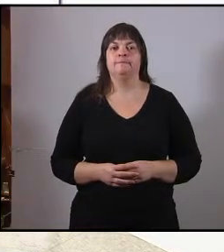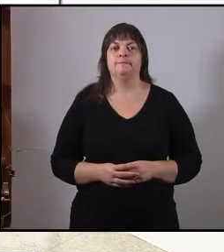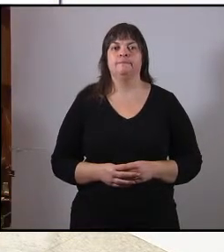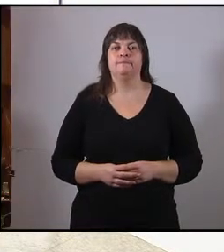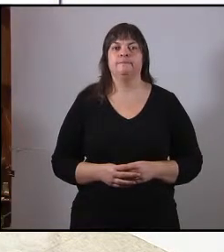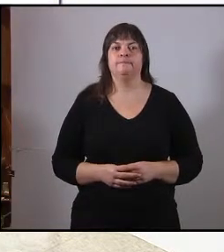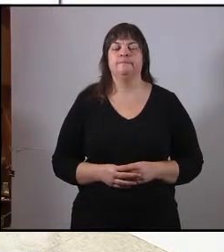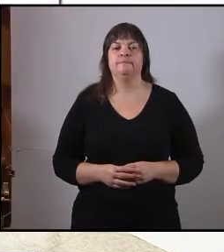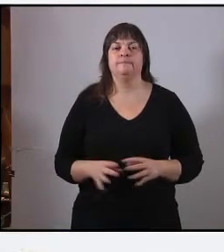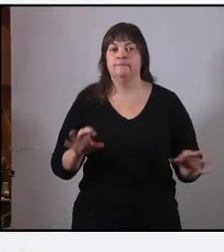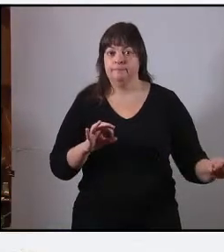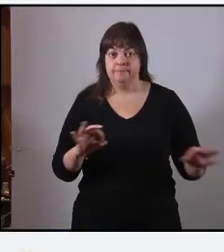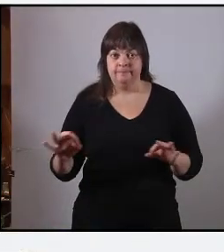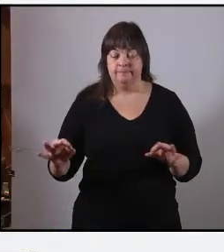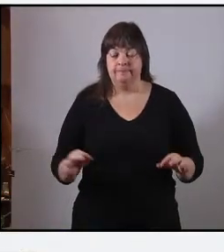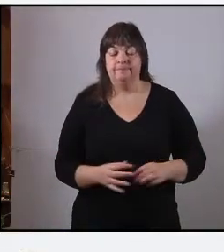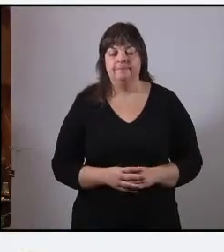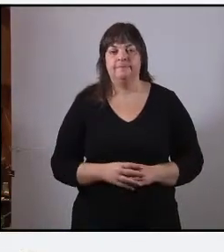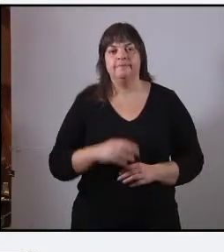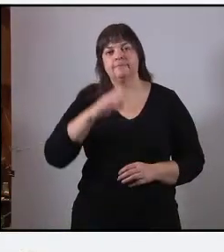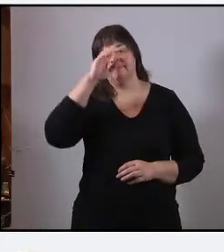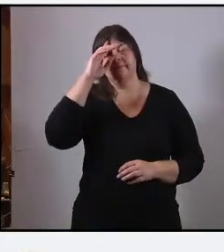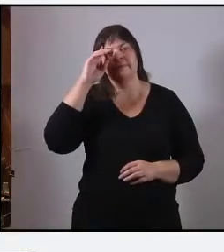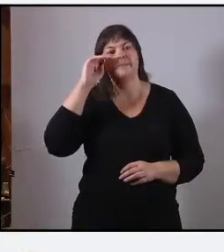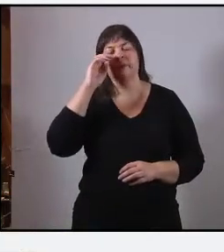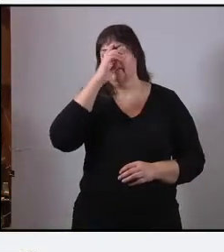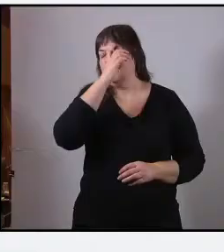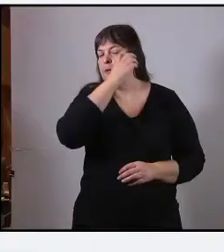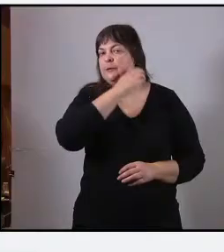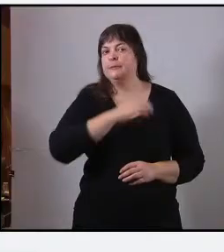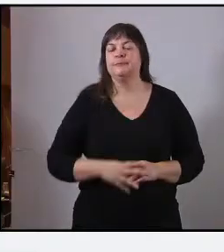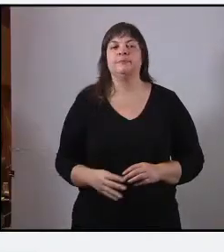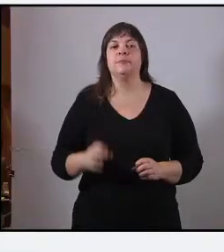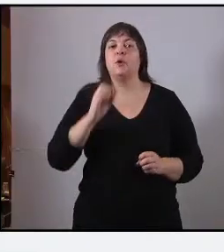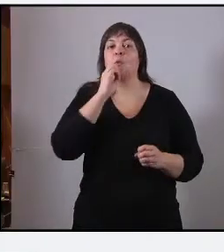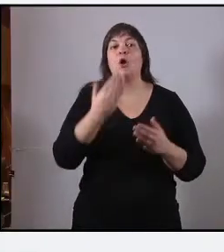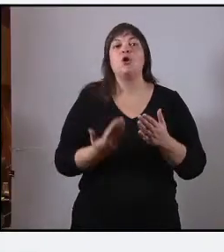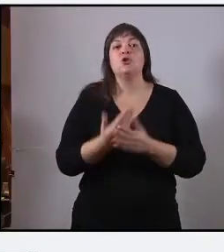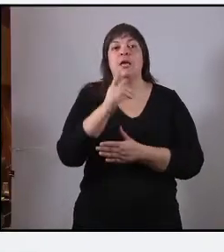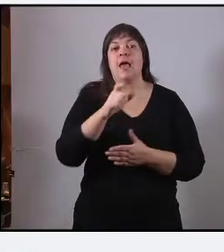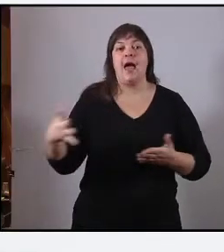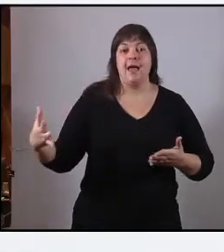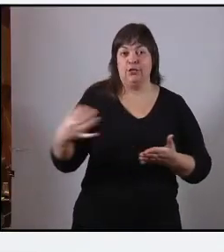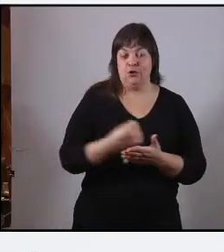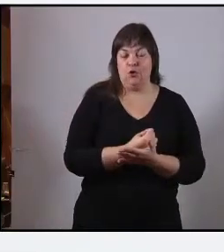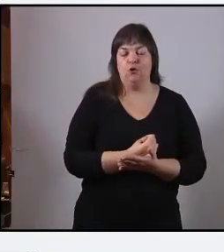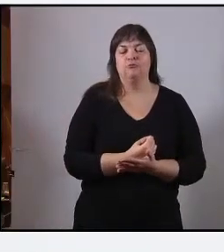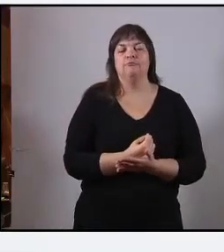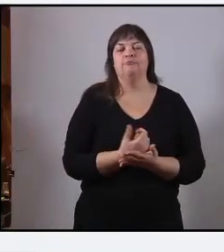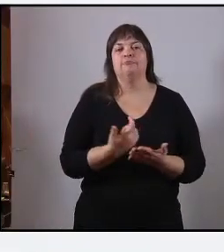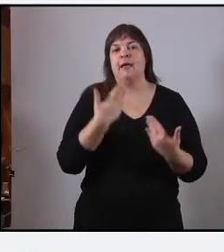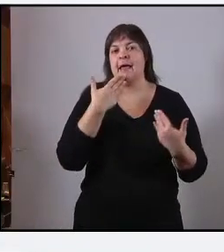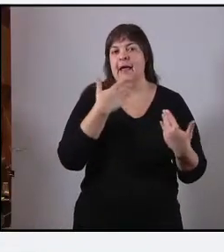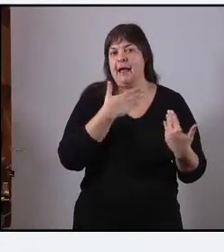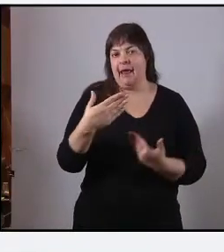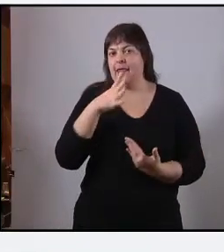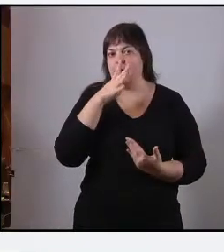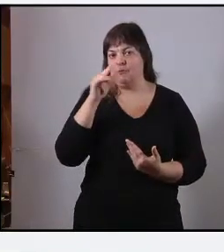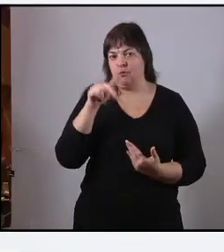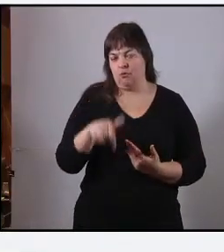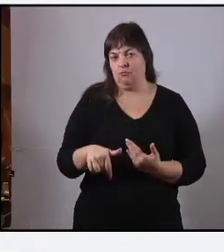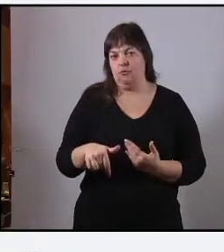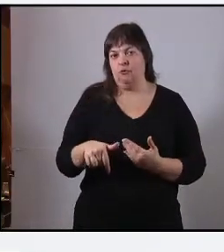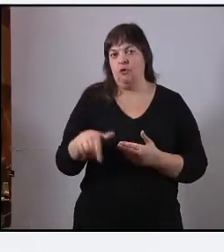Sí, ¿estamos todos listos? ¿Señal de ok? Venga, pues muy buenos días a todos y muchas gracias por asistir a